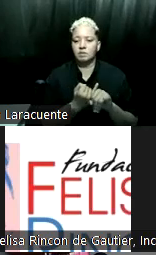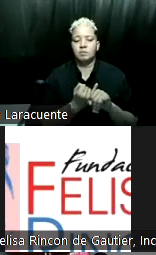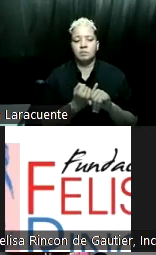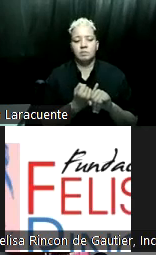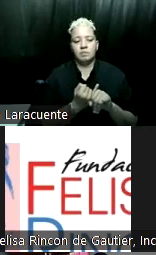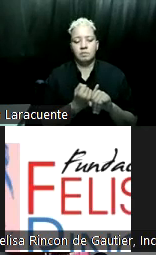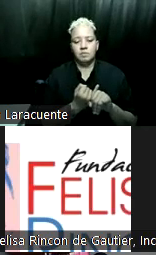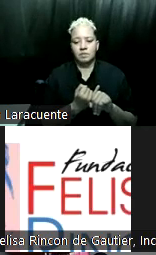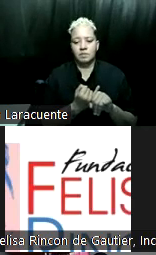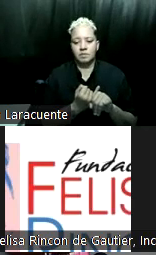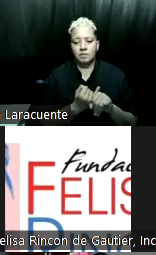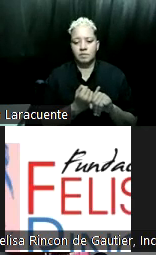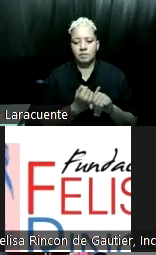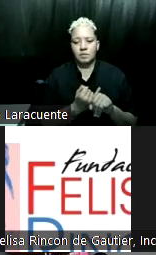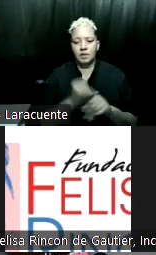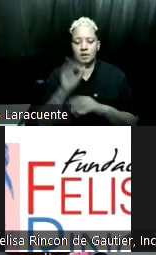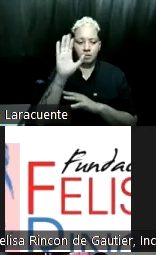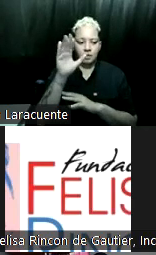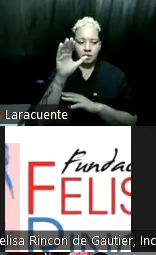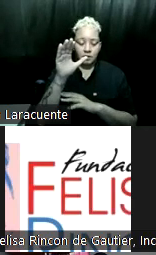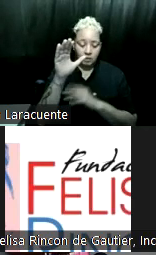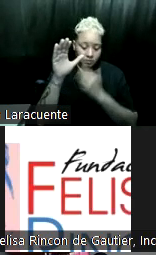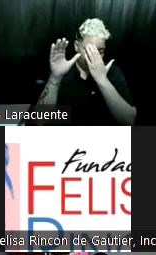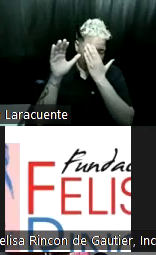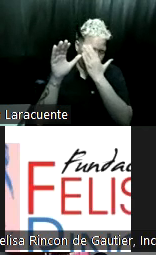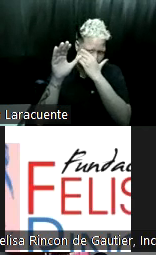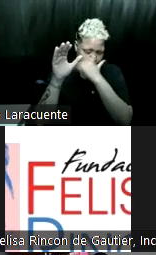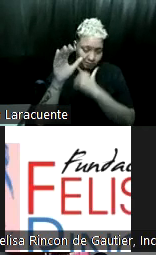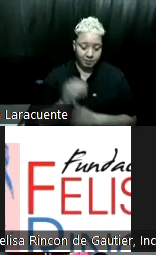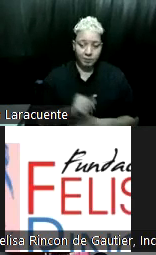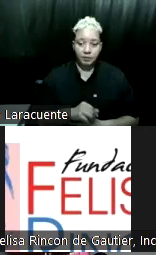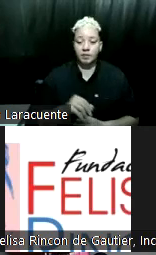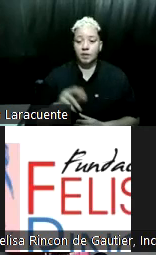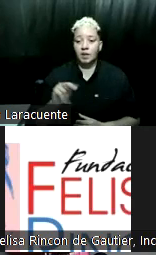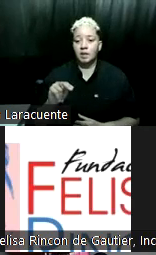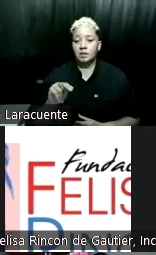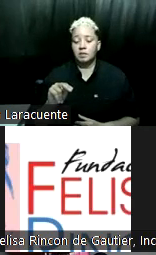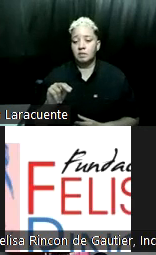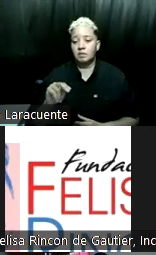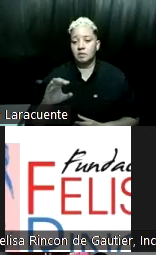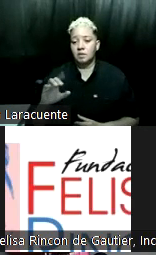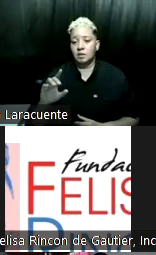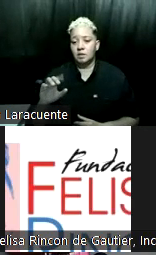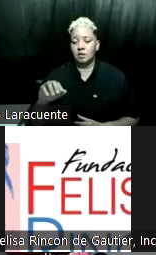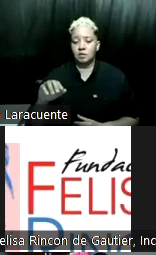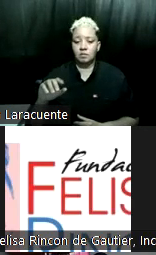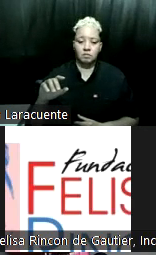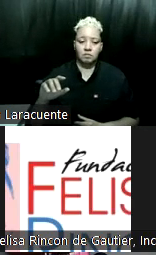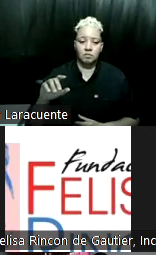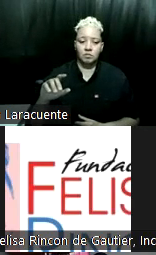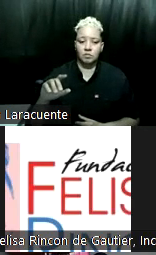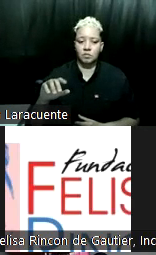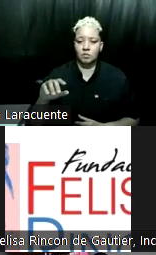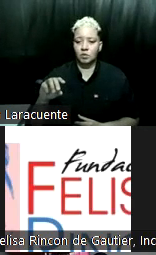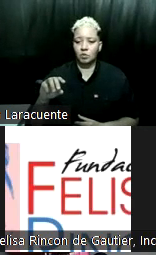en destacarse en el baloncesto de la NCAA, en los años finales de los